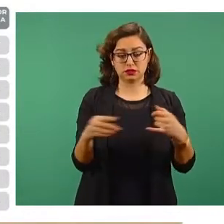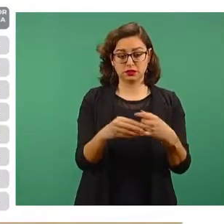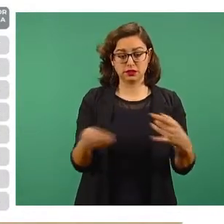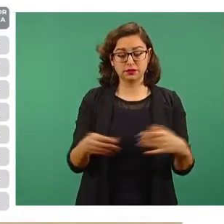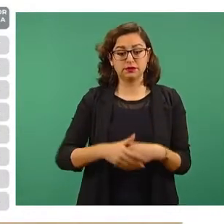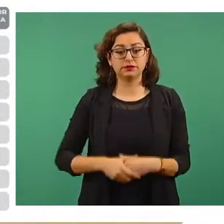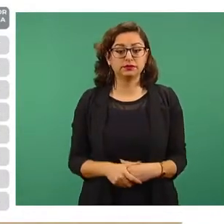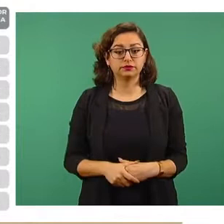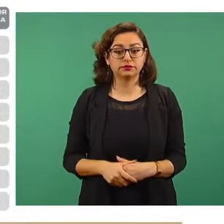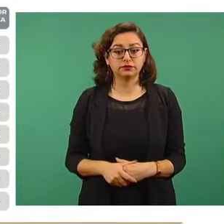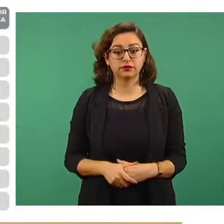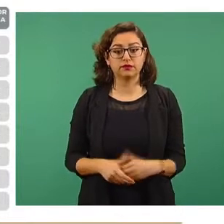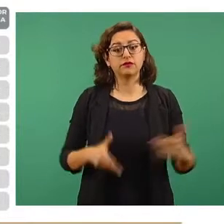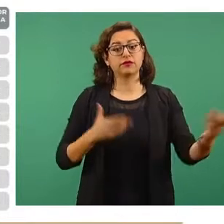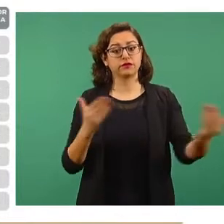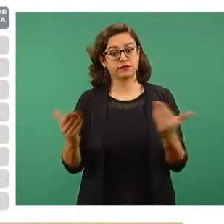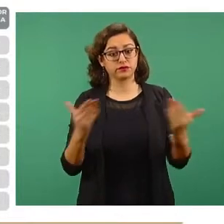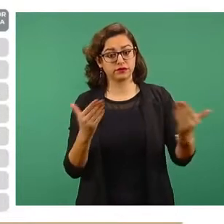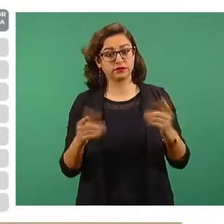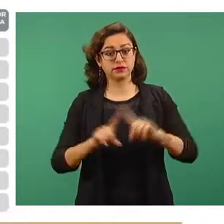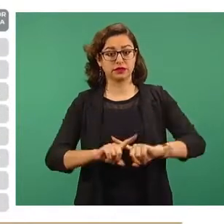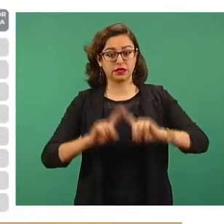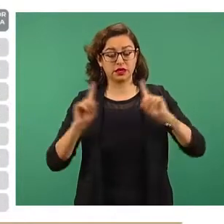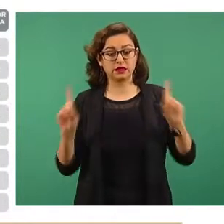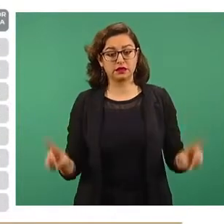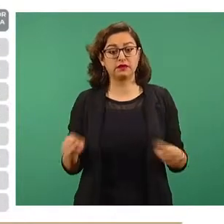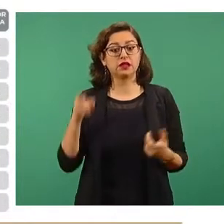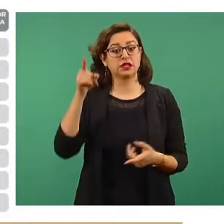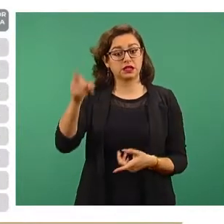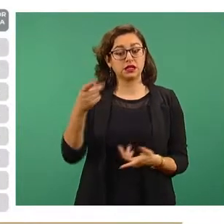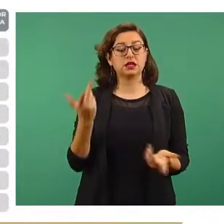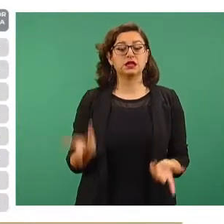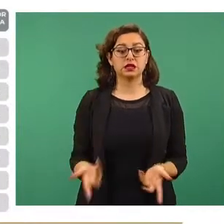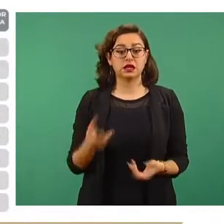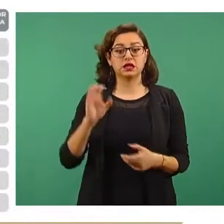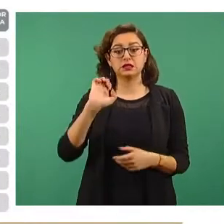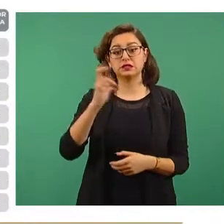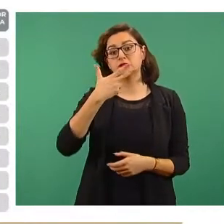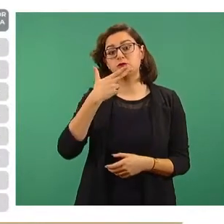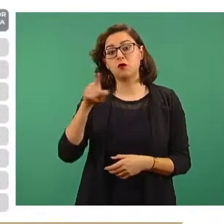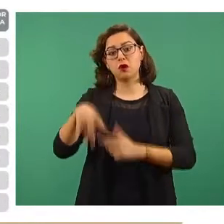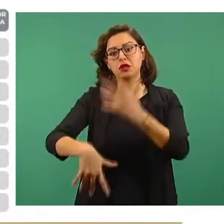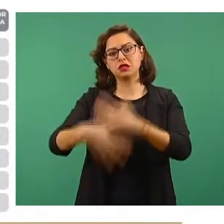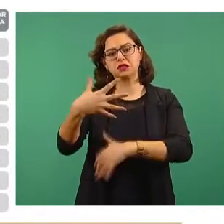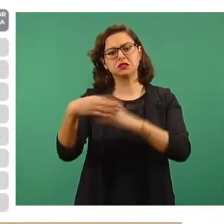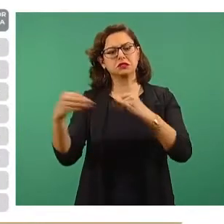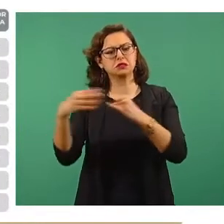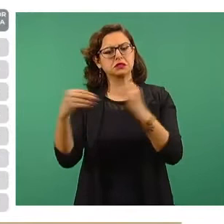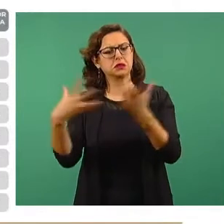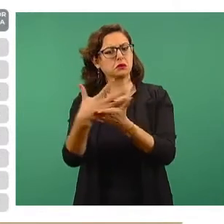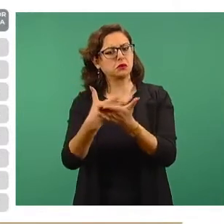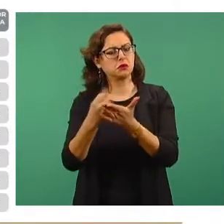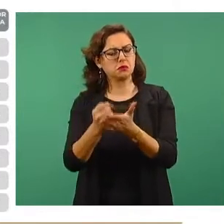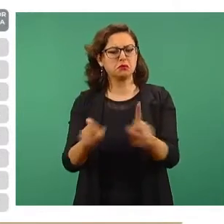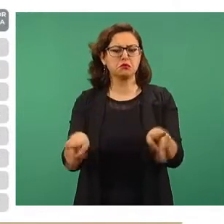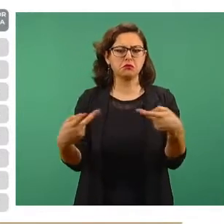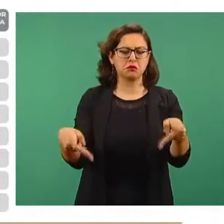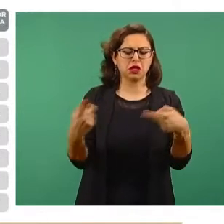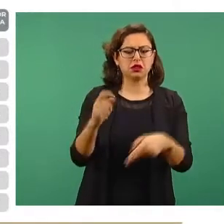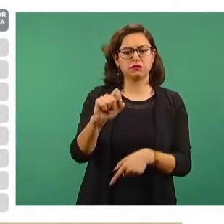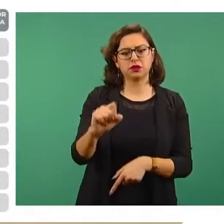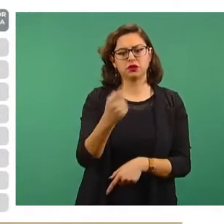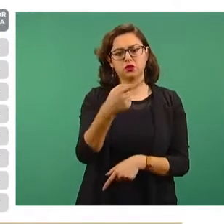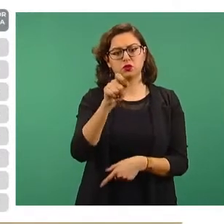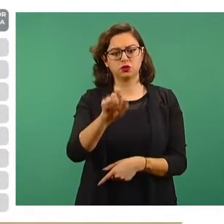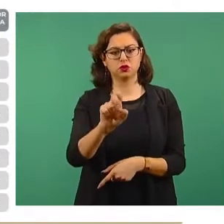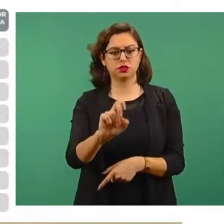23 pesos con 9 centavos por litro, comparado con los 15 centavos de margen de Petroseven en Chihuahua, Chihuahua, con un precio al público por litro de